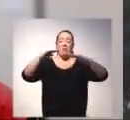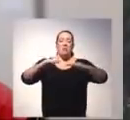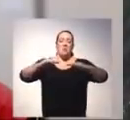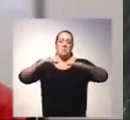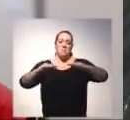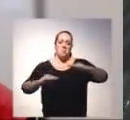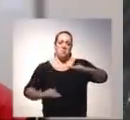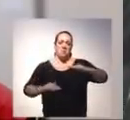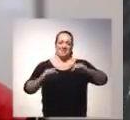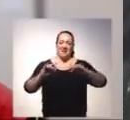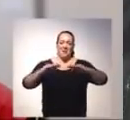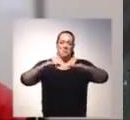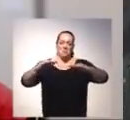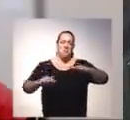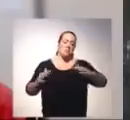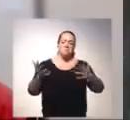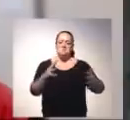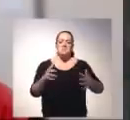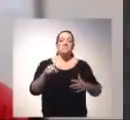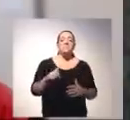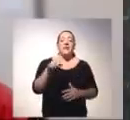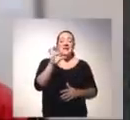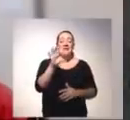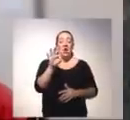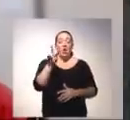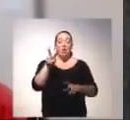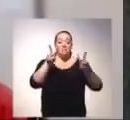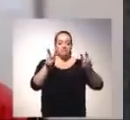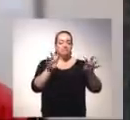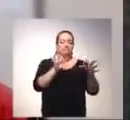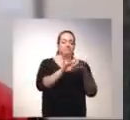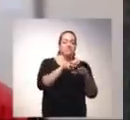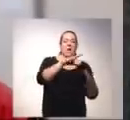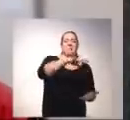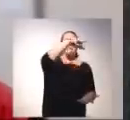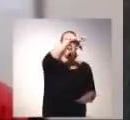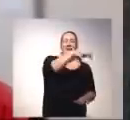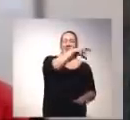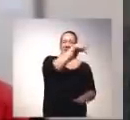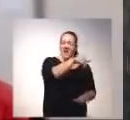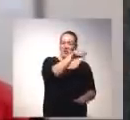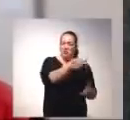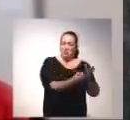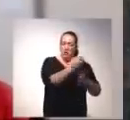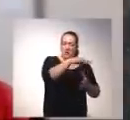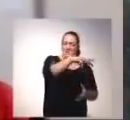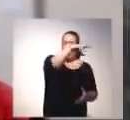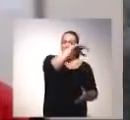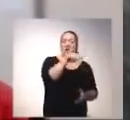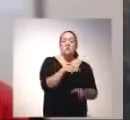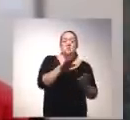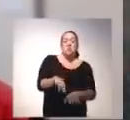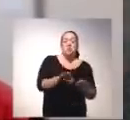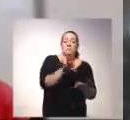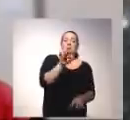regional. En relación a las emisiones de dióxido de azufre asociadas al penacho volcánico, la última medida es